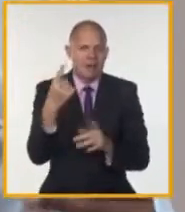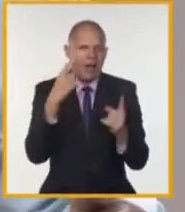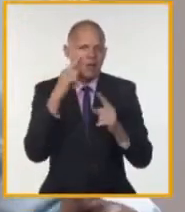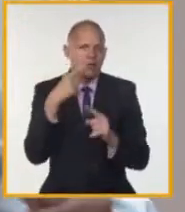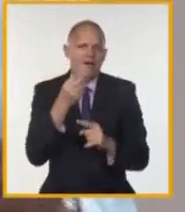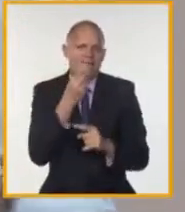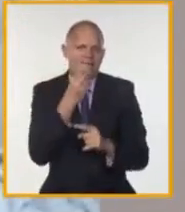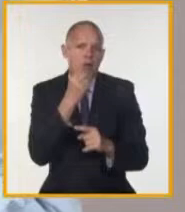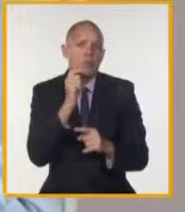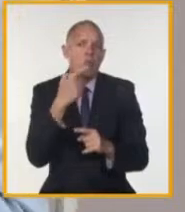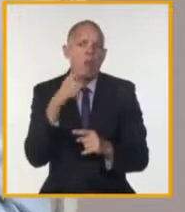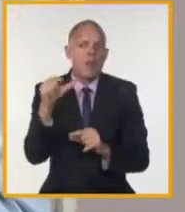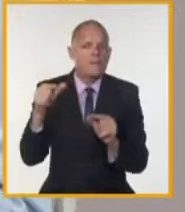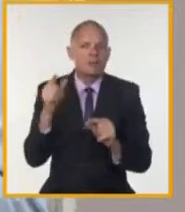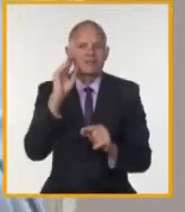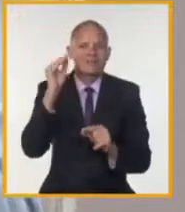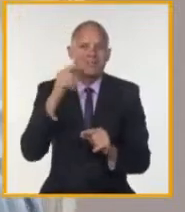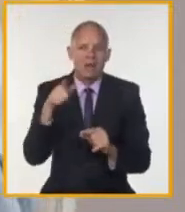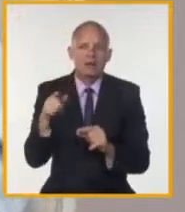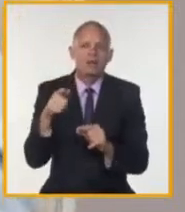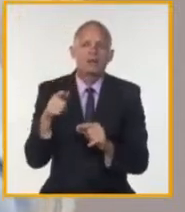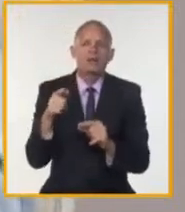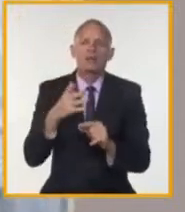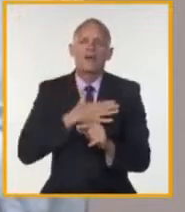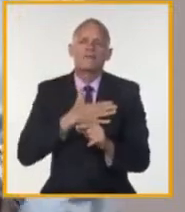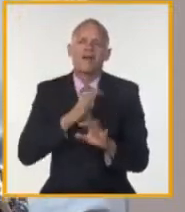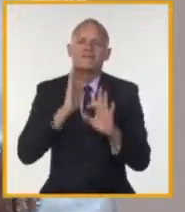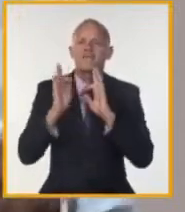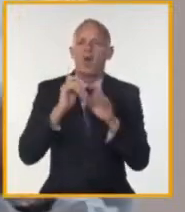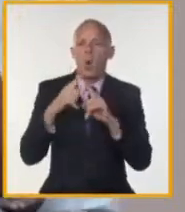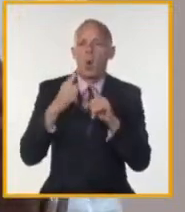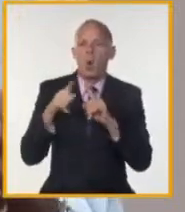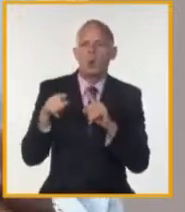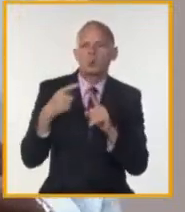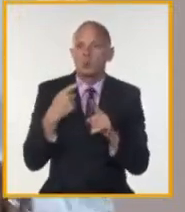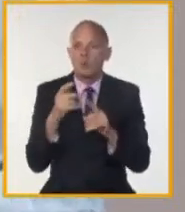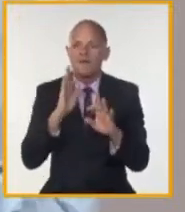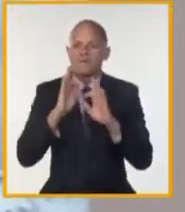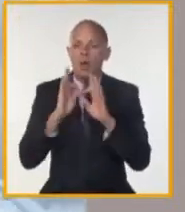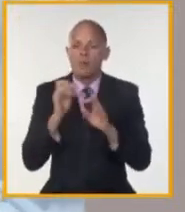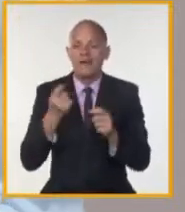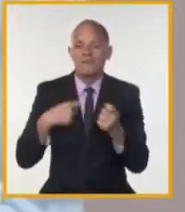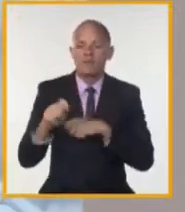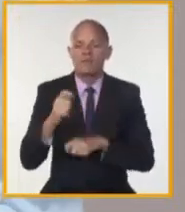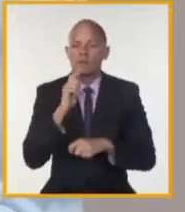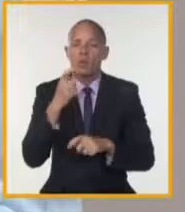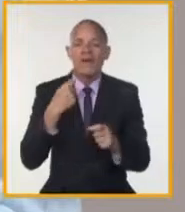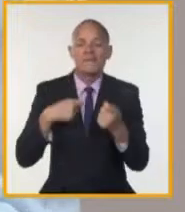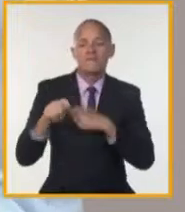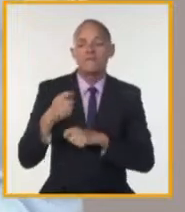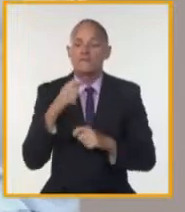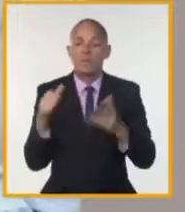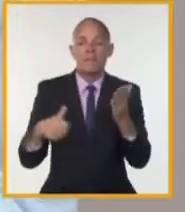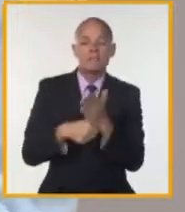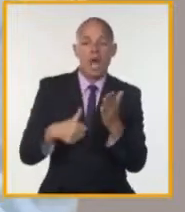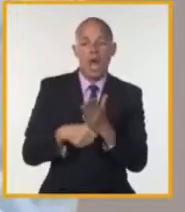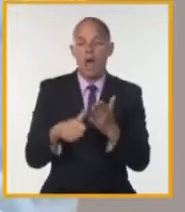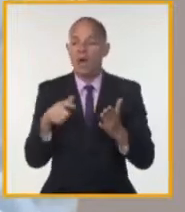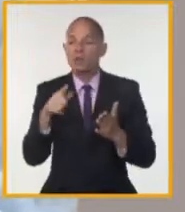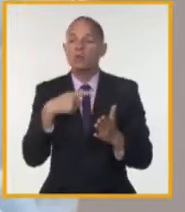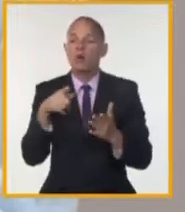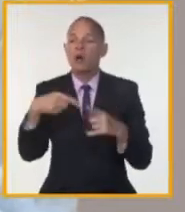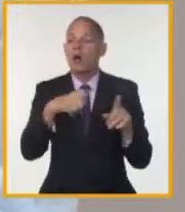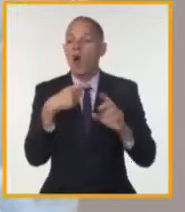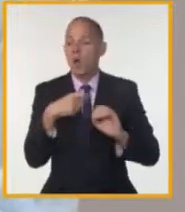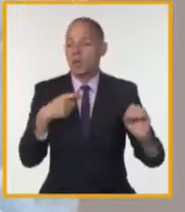de revendedores y cuentas de personas que han accedido a pasajes a través de esos propios revendedores, de manera tal